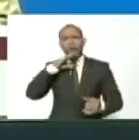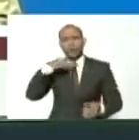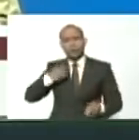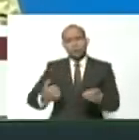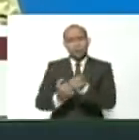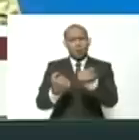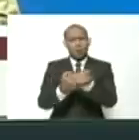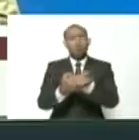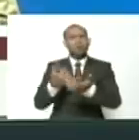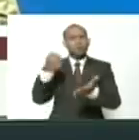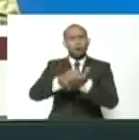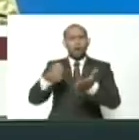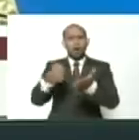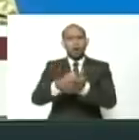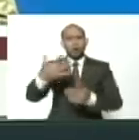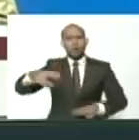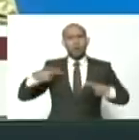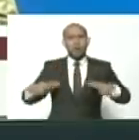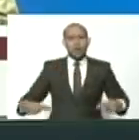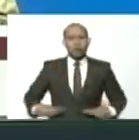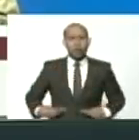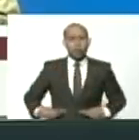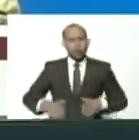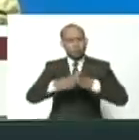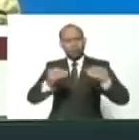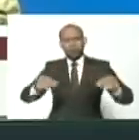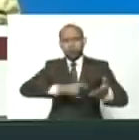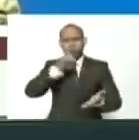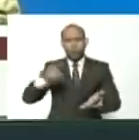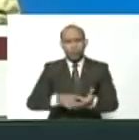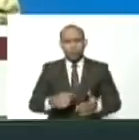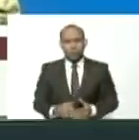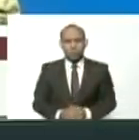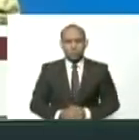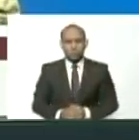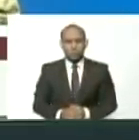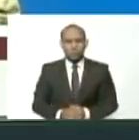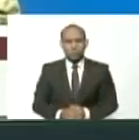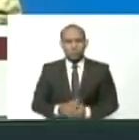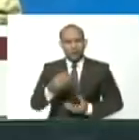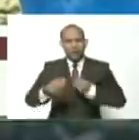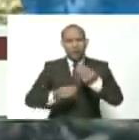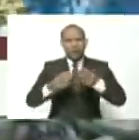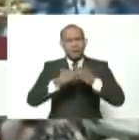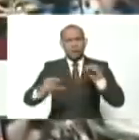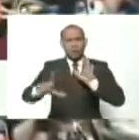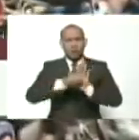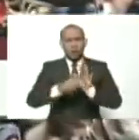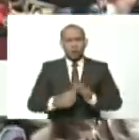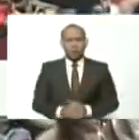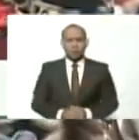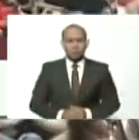para luchar por esos derechos humanos a trocha y mocha y hacer todo lo que hay que hacer.